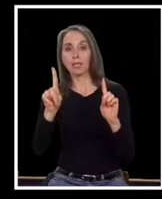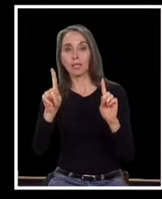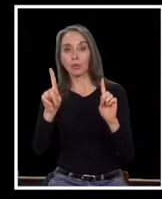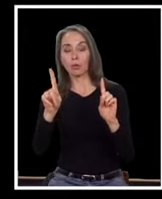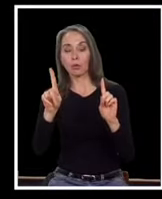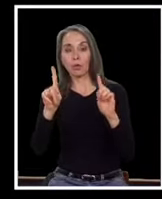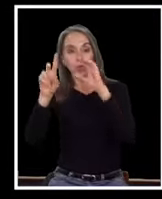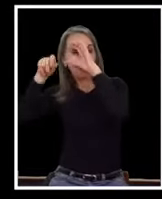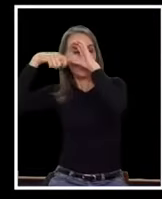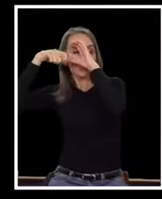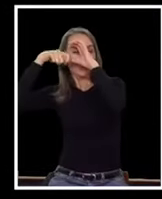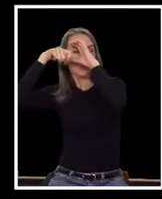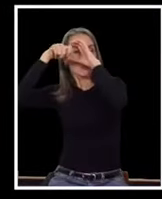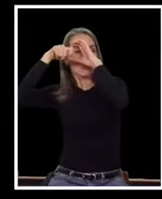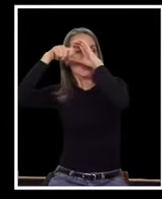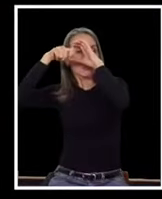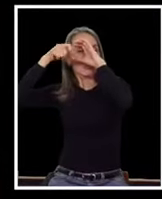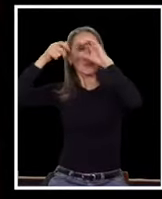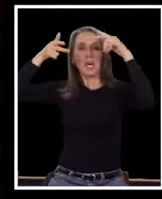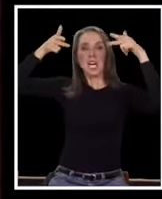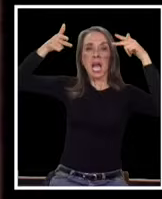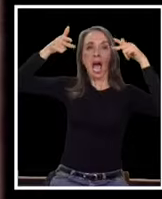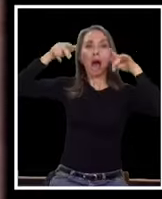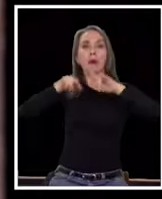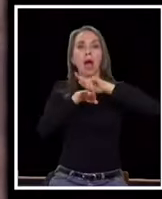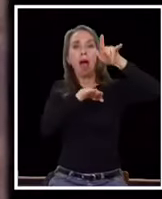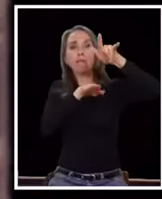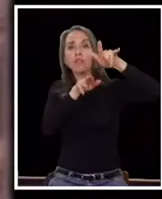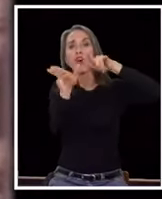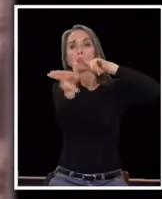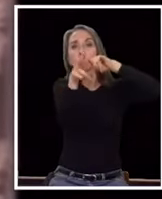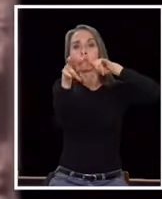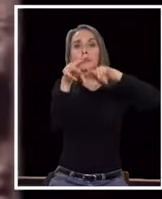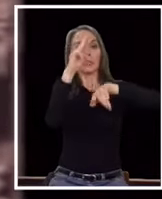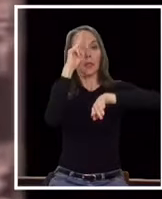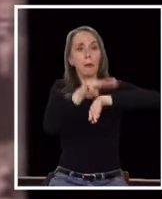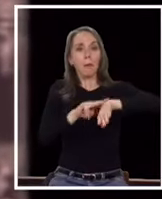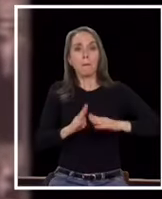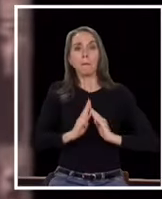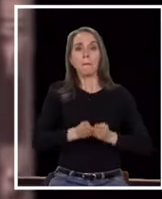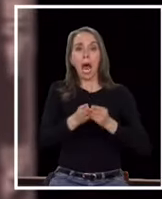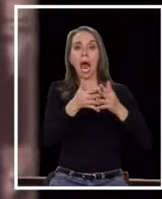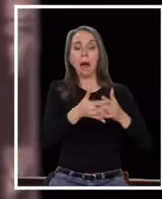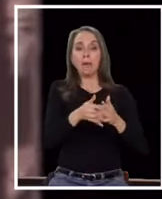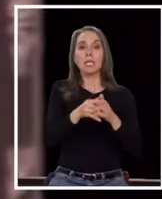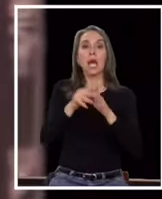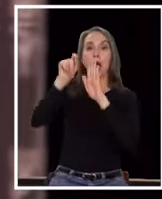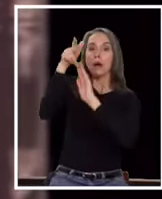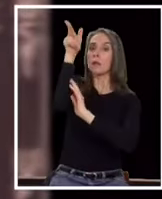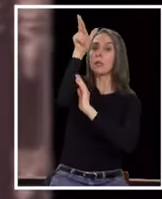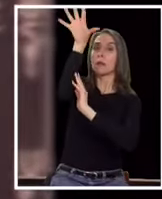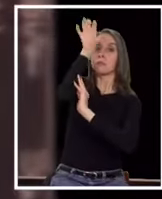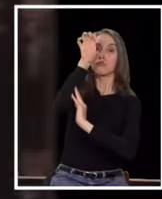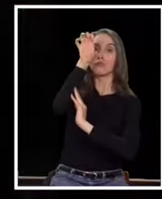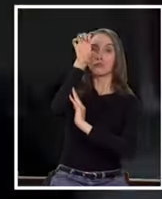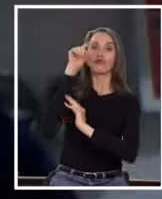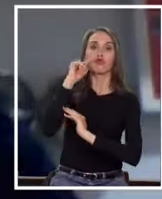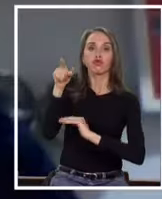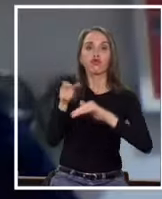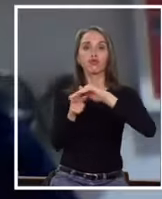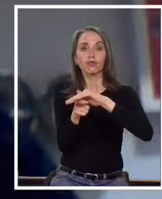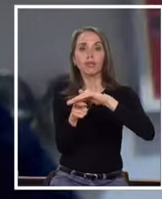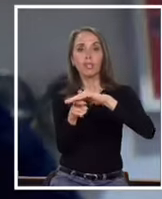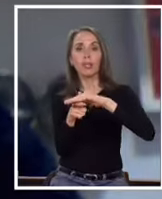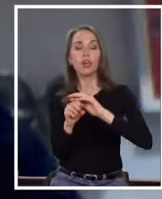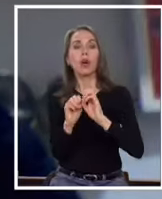han sido capturados por distintas cámaras, principalmente de la Marina de Estados Unidos. Vale la pena investigar